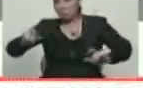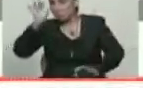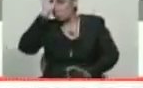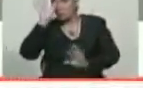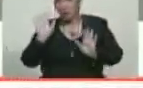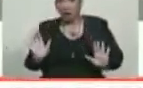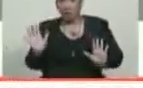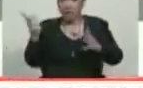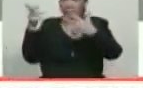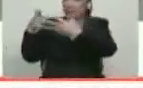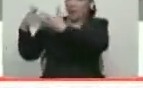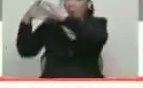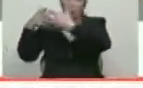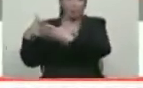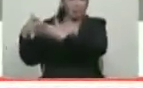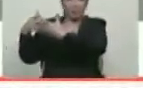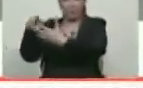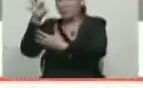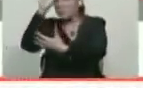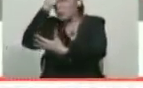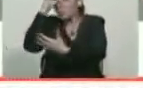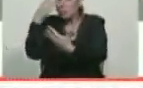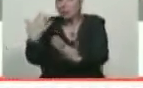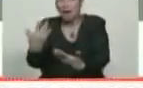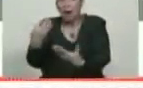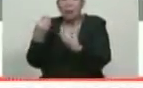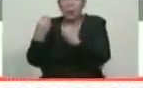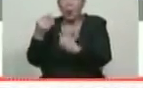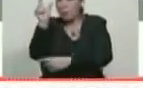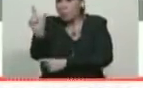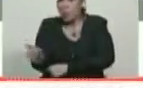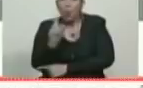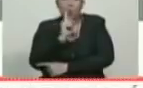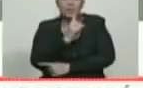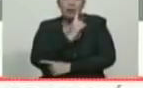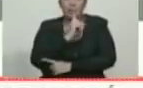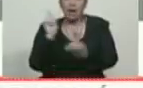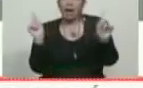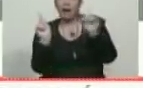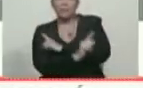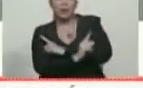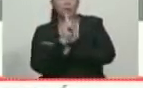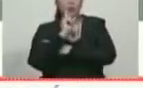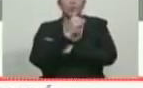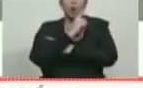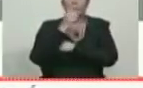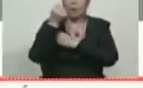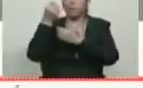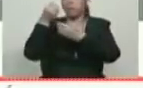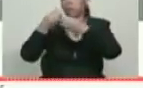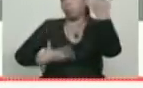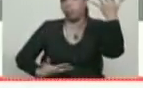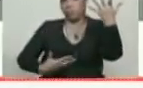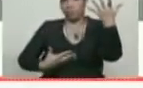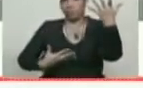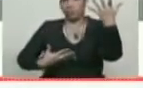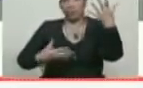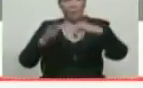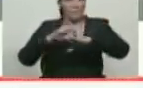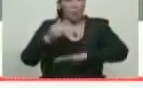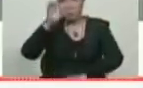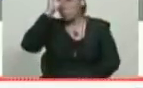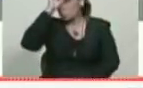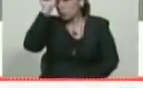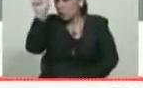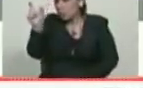Los gringos no saben ni cómo se llama. Le han cambiado el nombre una cantidad de veces porque no saben quién